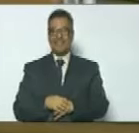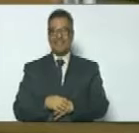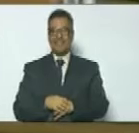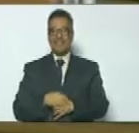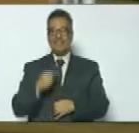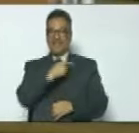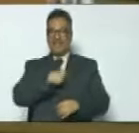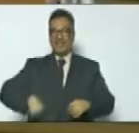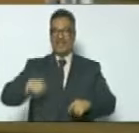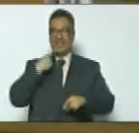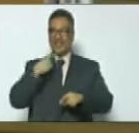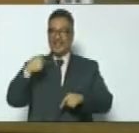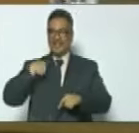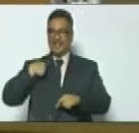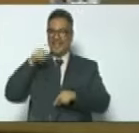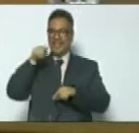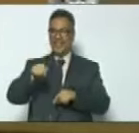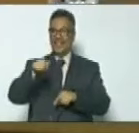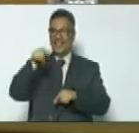El presidente como me estaba señalando a mí,